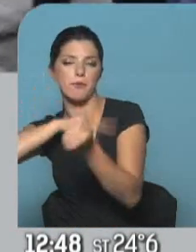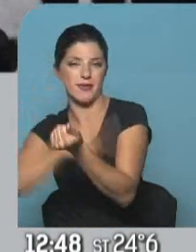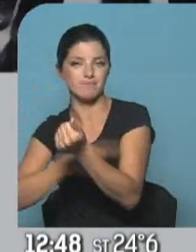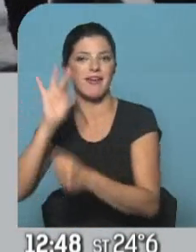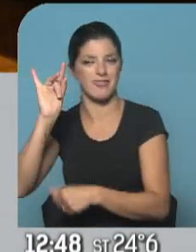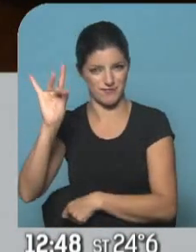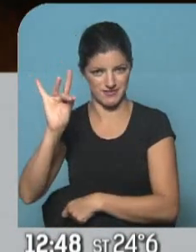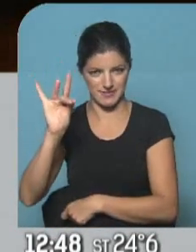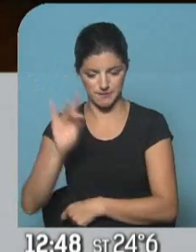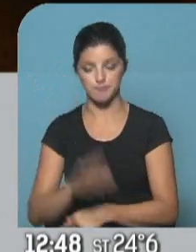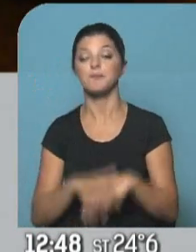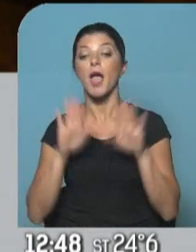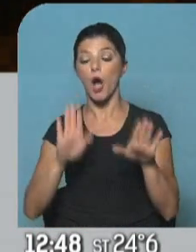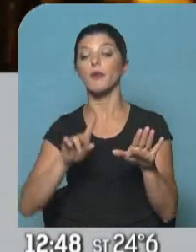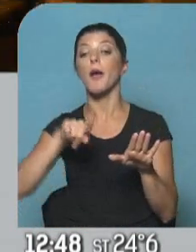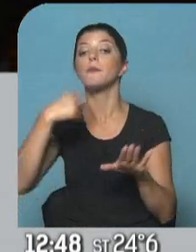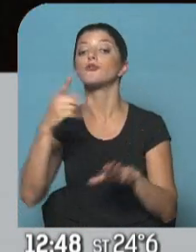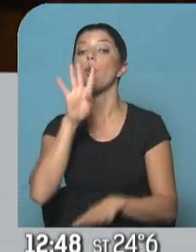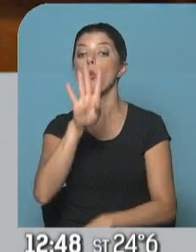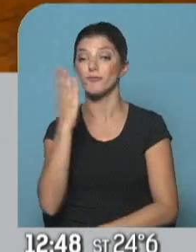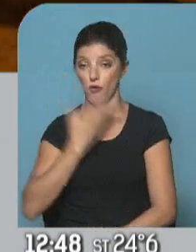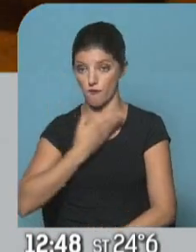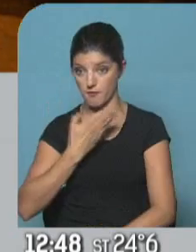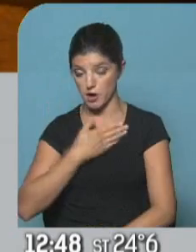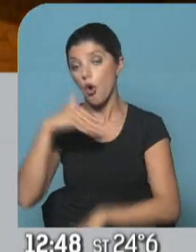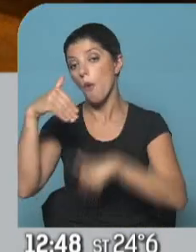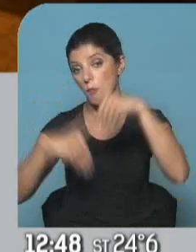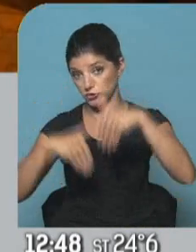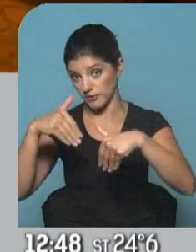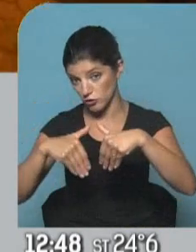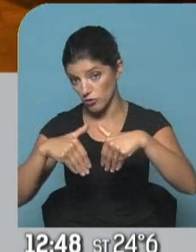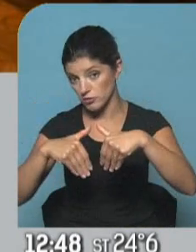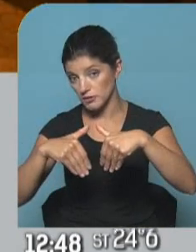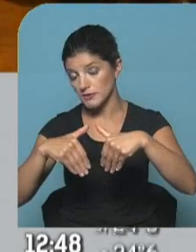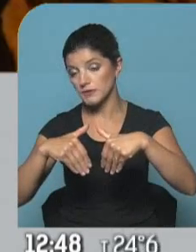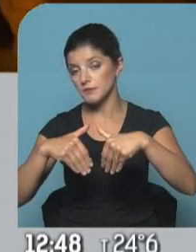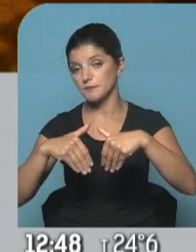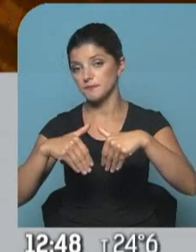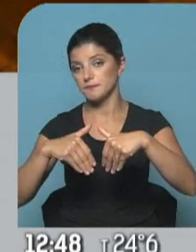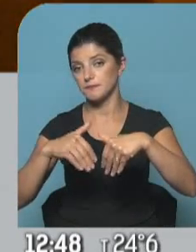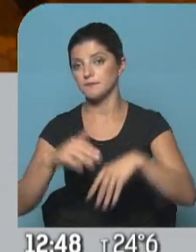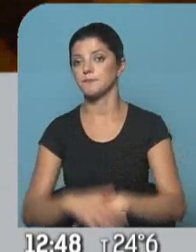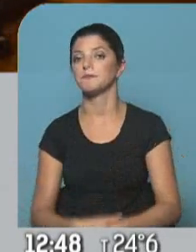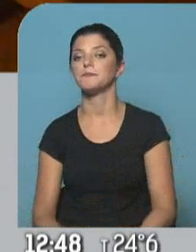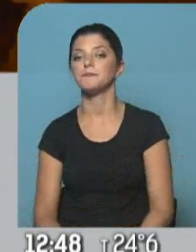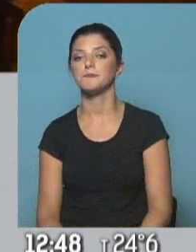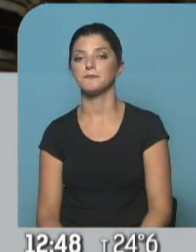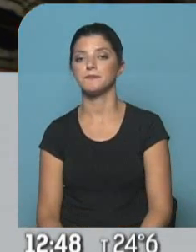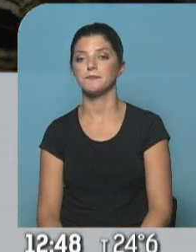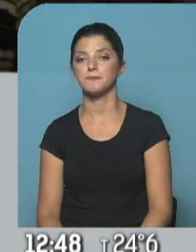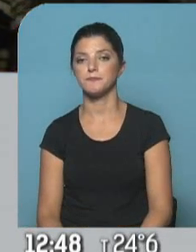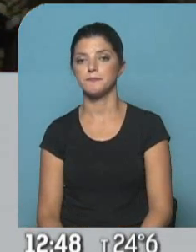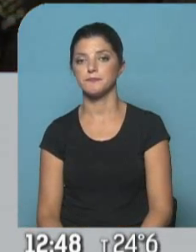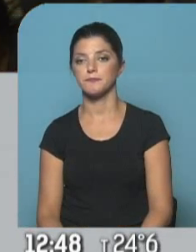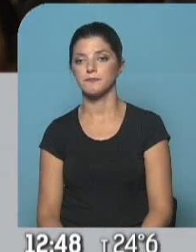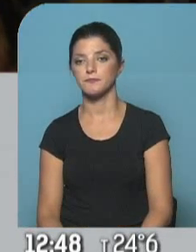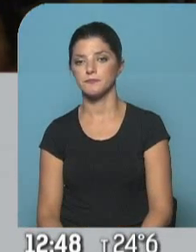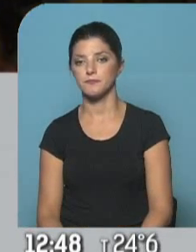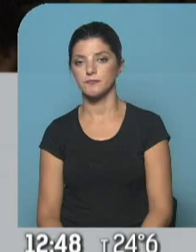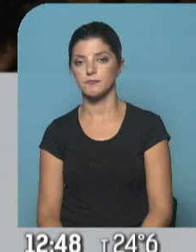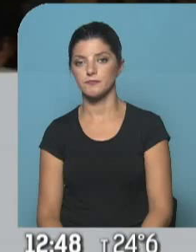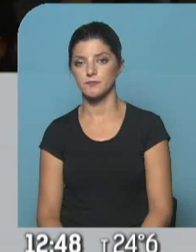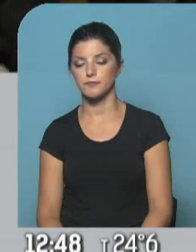el 4 de febrero y hacia allí veremos, porque lo que está también en cuestión y que los, digamos,